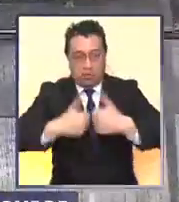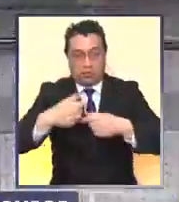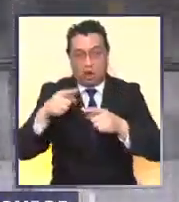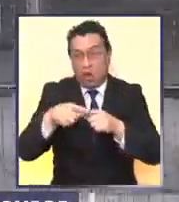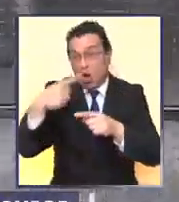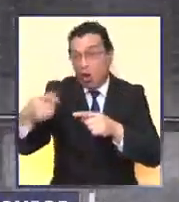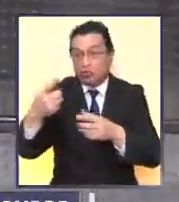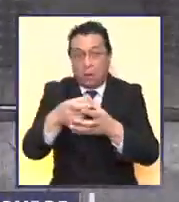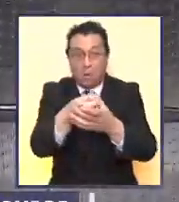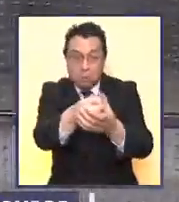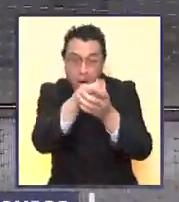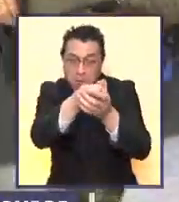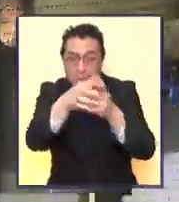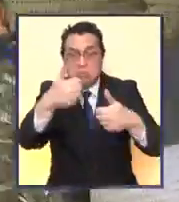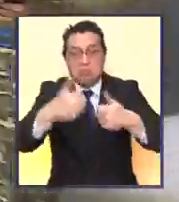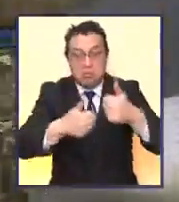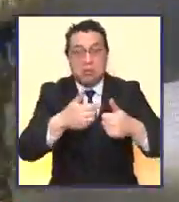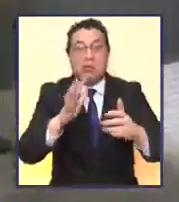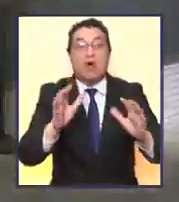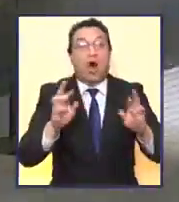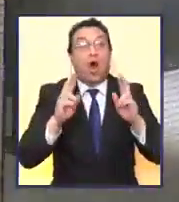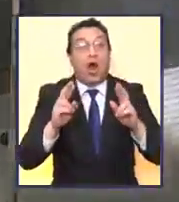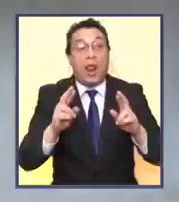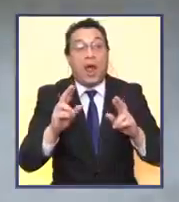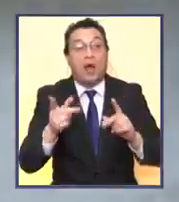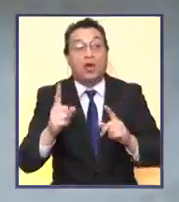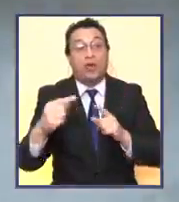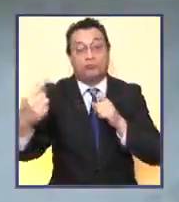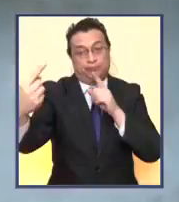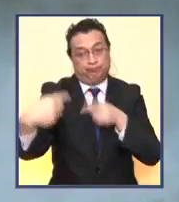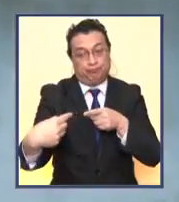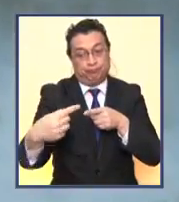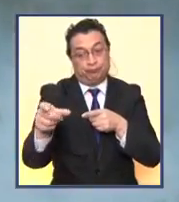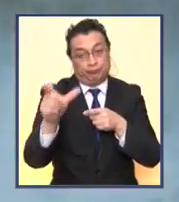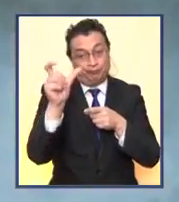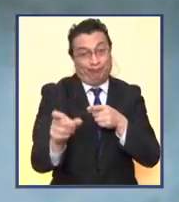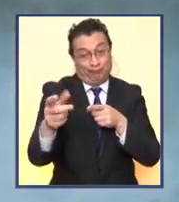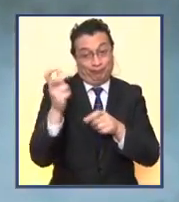pistoleros. Ojalá no le toque nunca como oponente un delincuente.